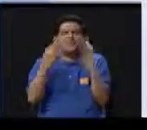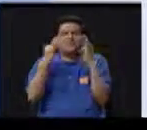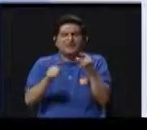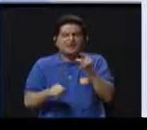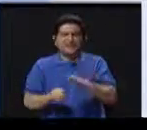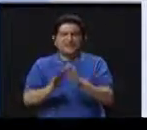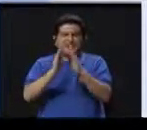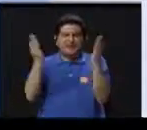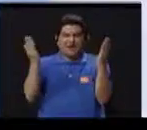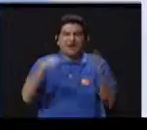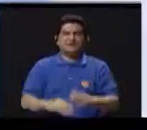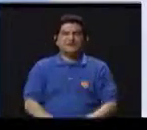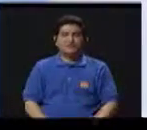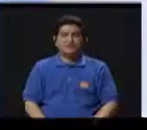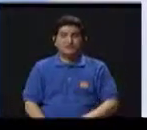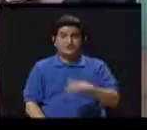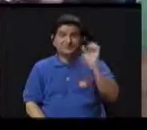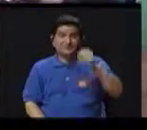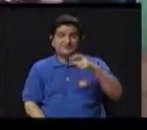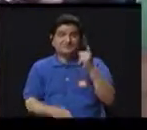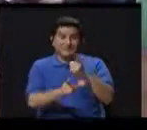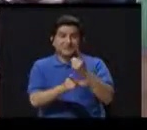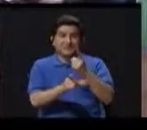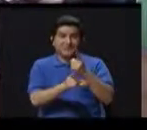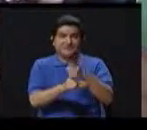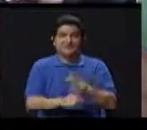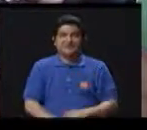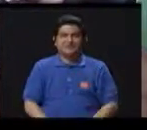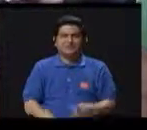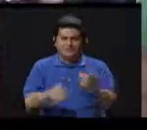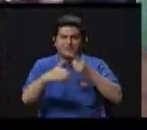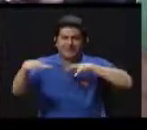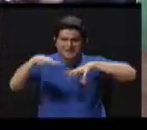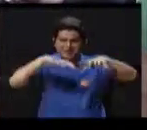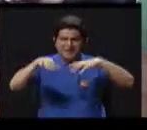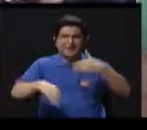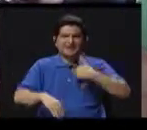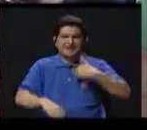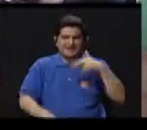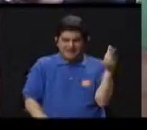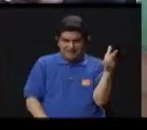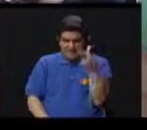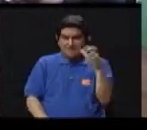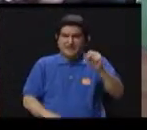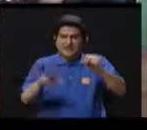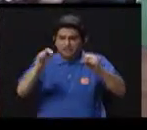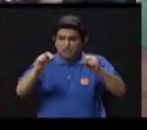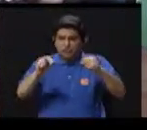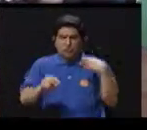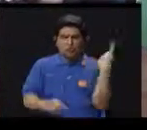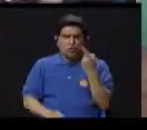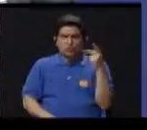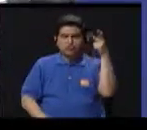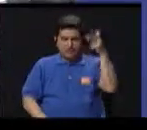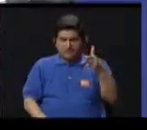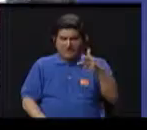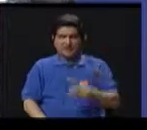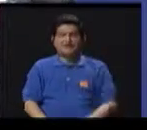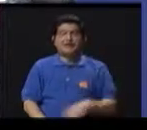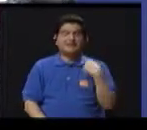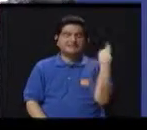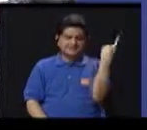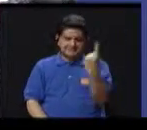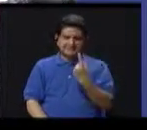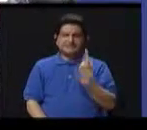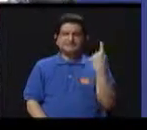tratar pintando de que se abrieran. Las uñas, sí. ¿Y esas, primeras actividades, había presencia de cámara o no? ¿O siempre estuvo la cámara presente?